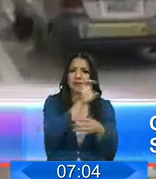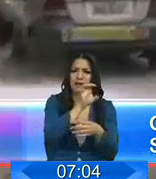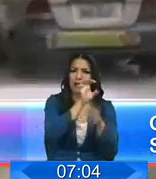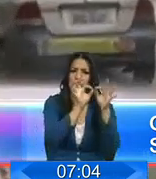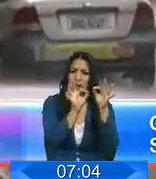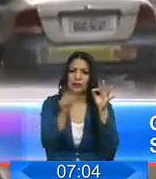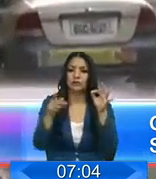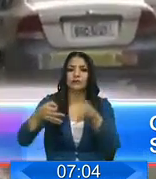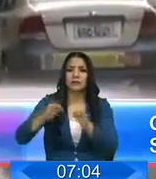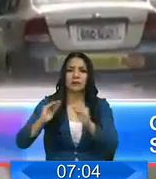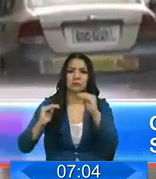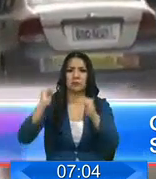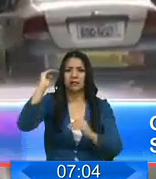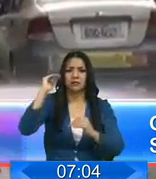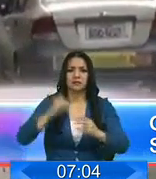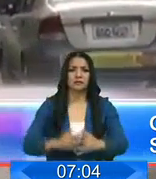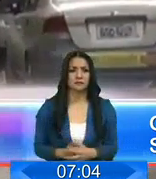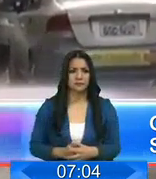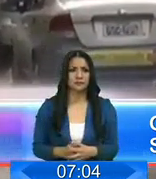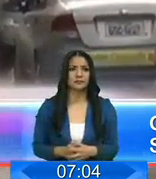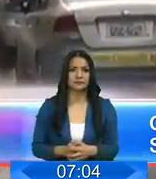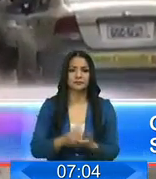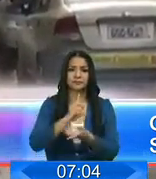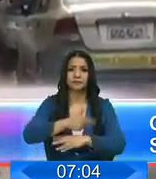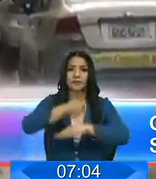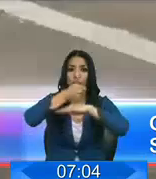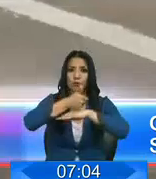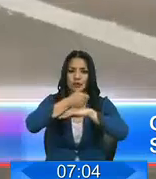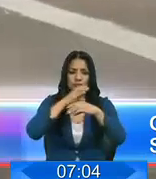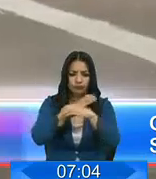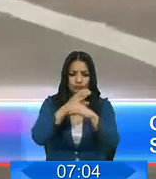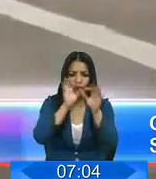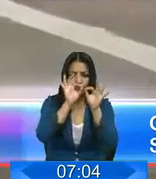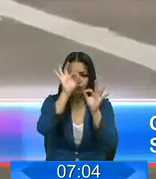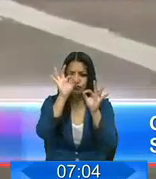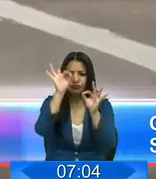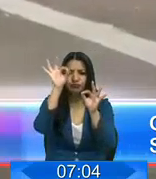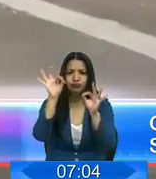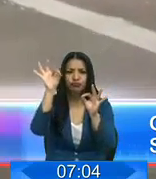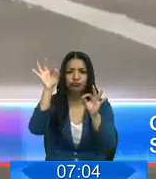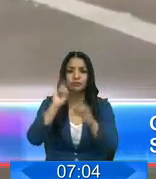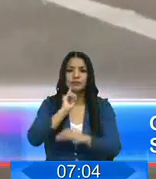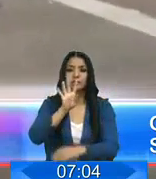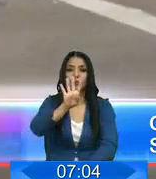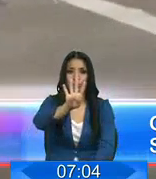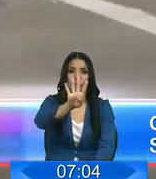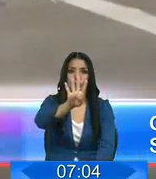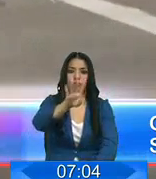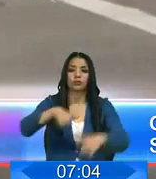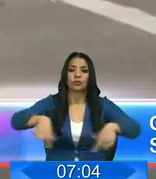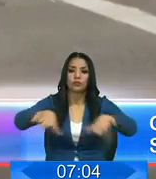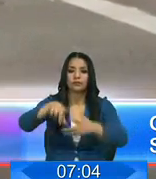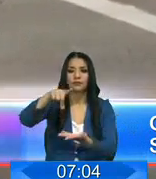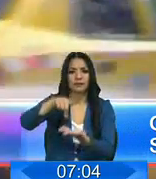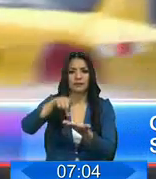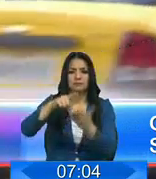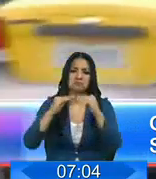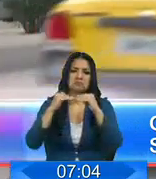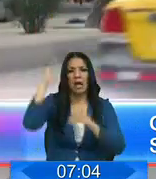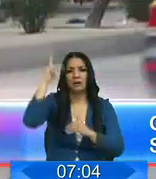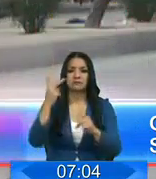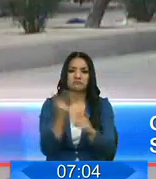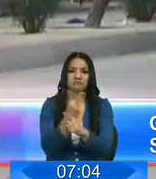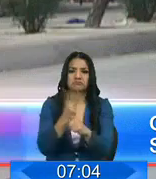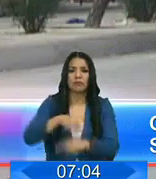que se encuentran sujetas a validación de la autoridad superior, expresan que son 4 los distritos donde se registra el mayor número de